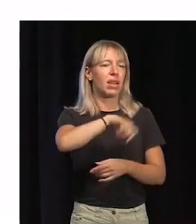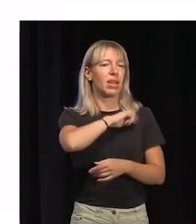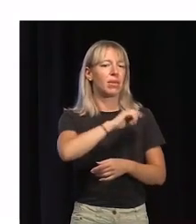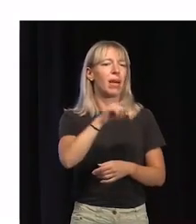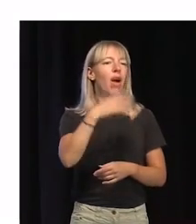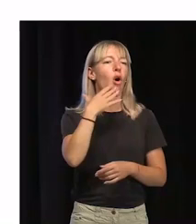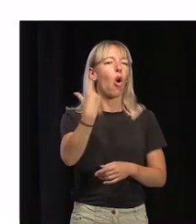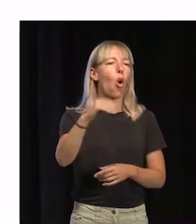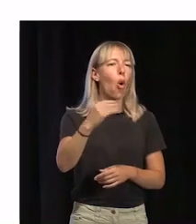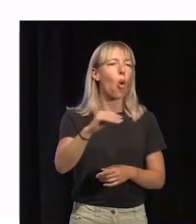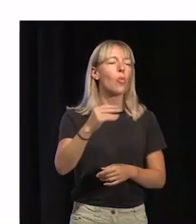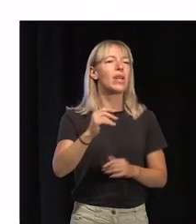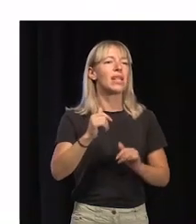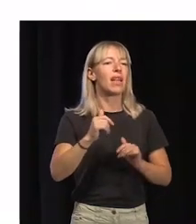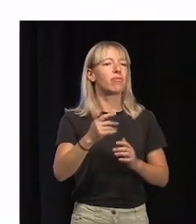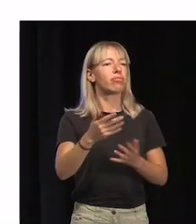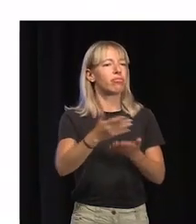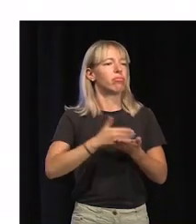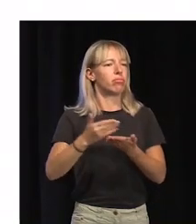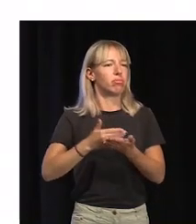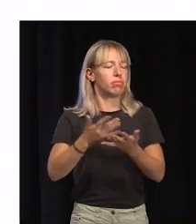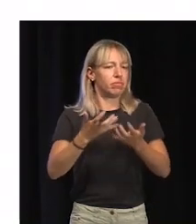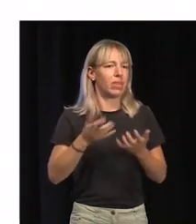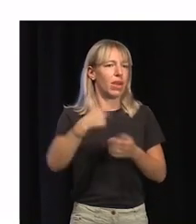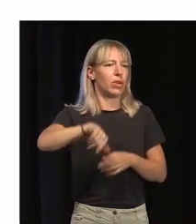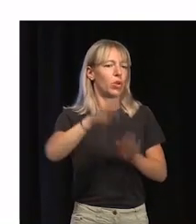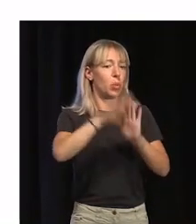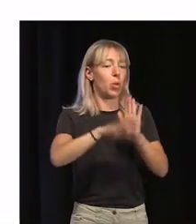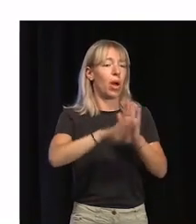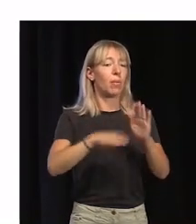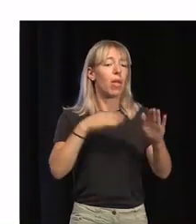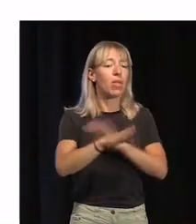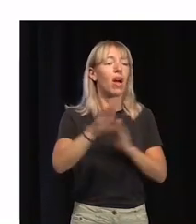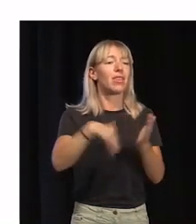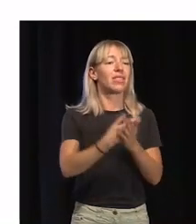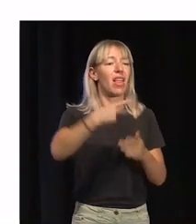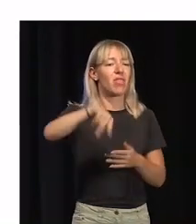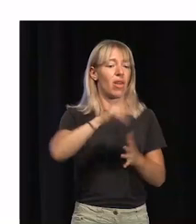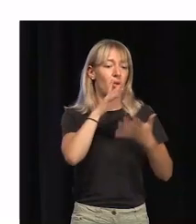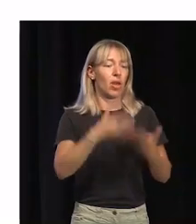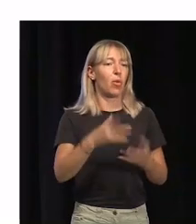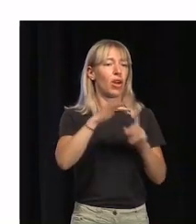los jóvenes beneficiarios de nuestro programa incluso han podido acceder a una danza contemporánea en